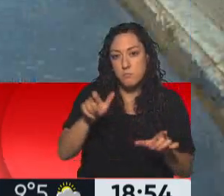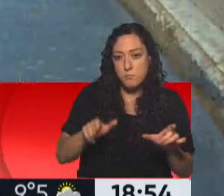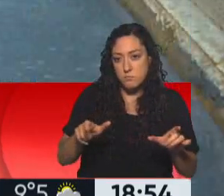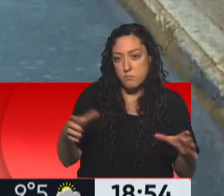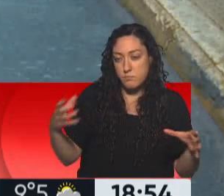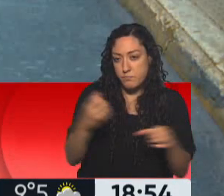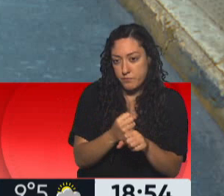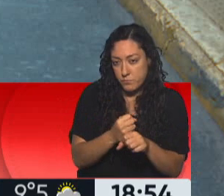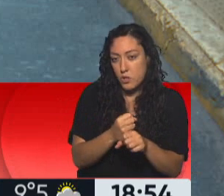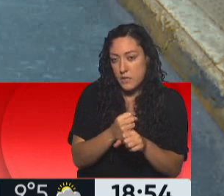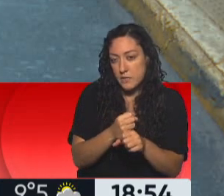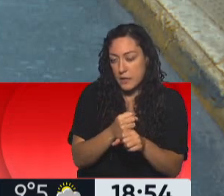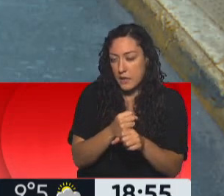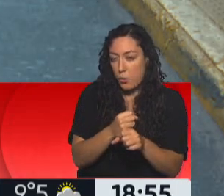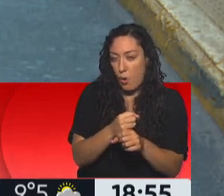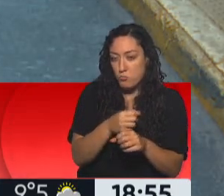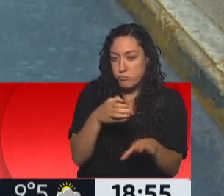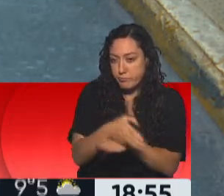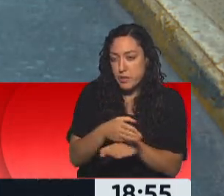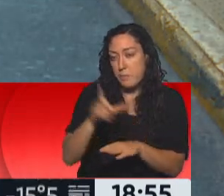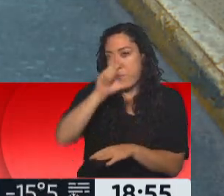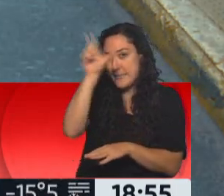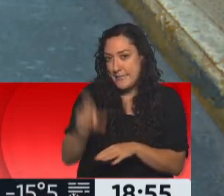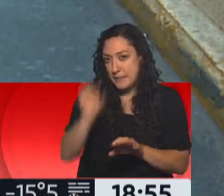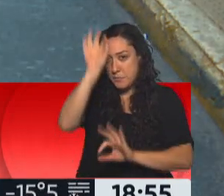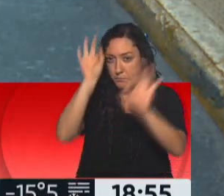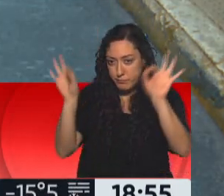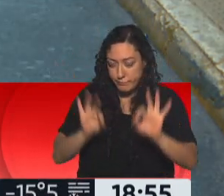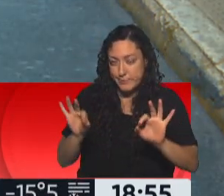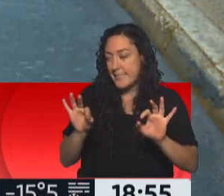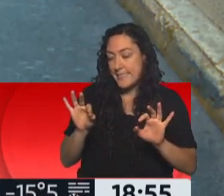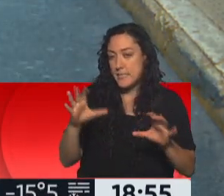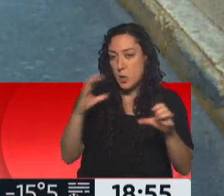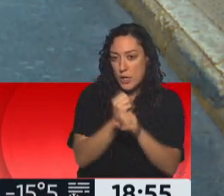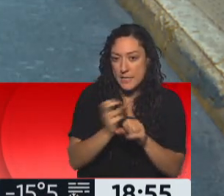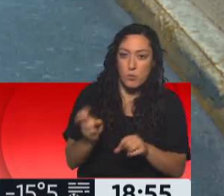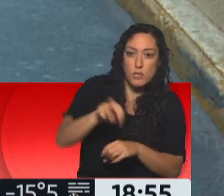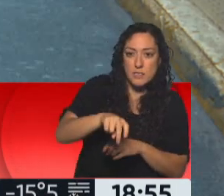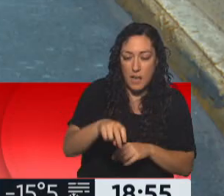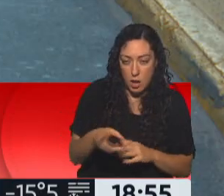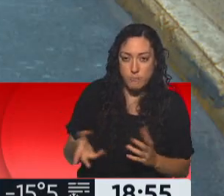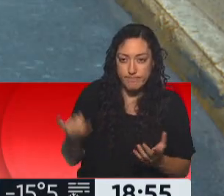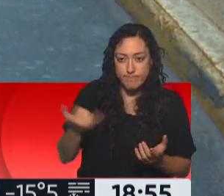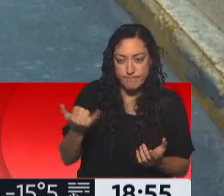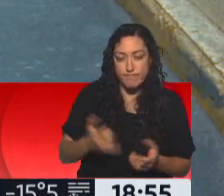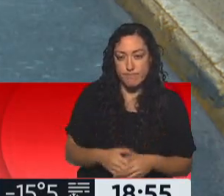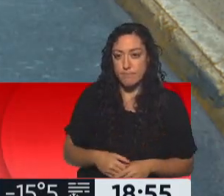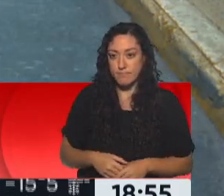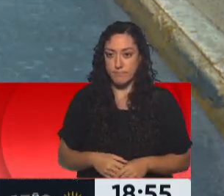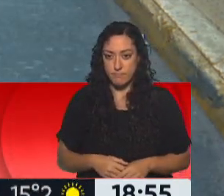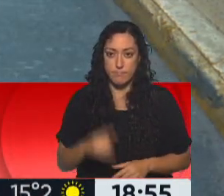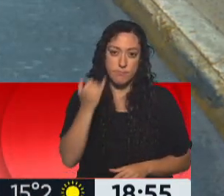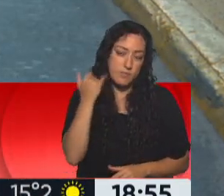colectivos son accesibles. Pero en el resto del país todavía tenemos colectivos con escalones, ¿sí? Ya se debieran